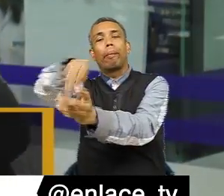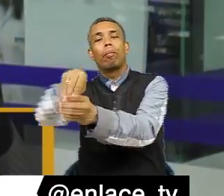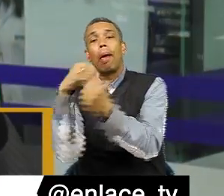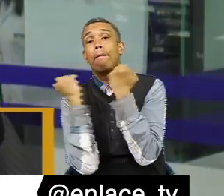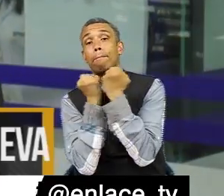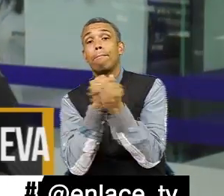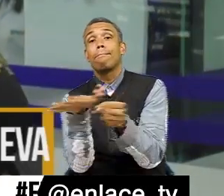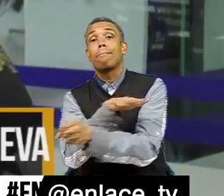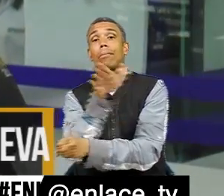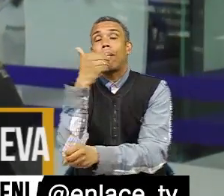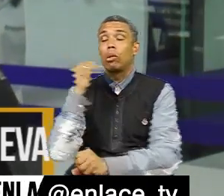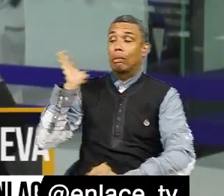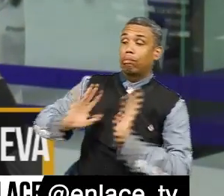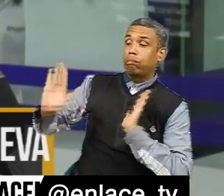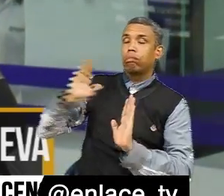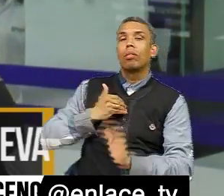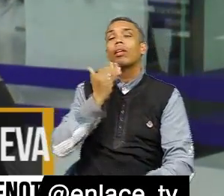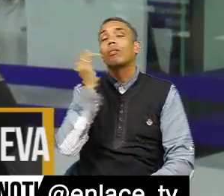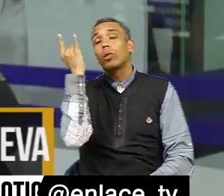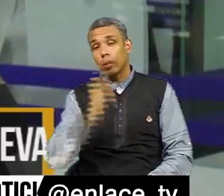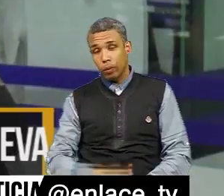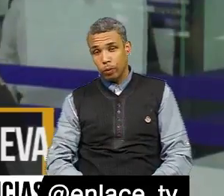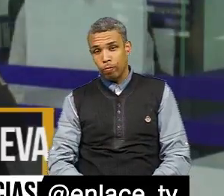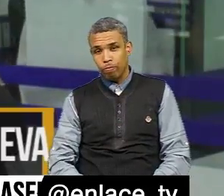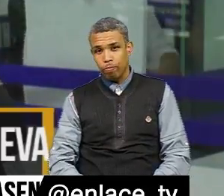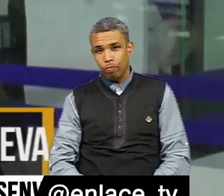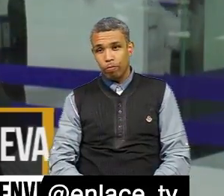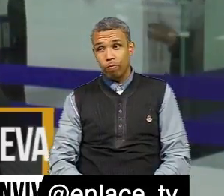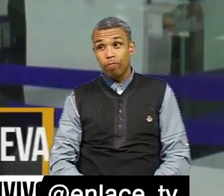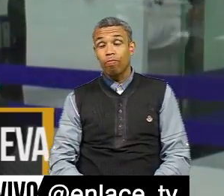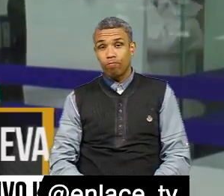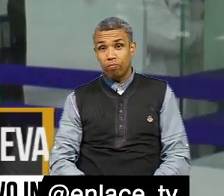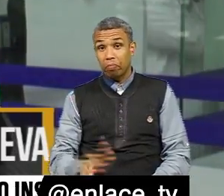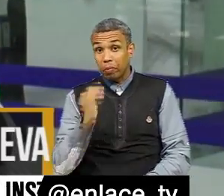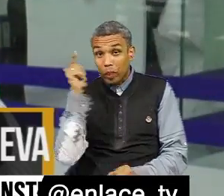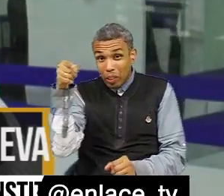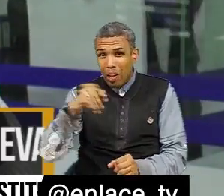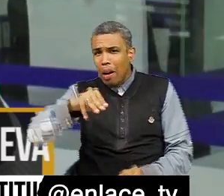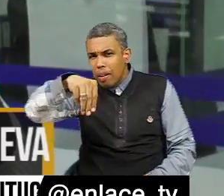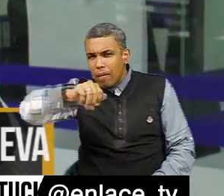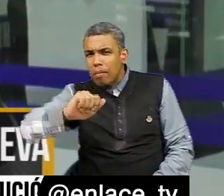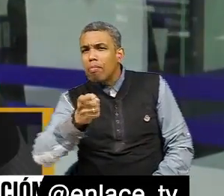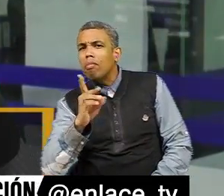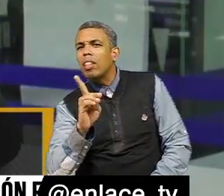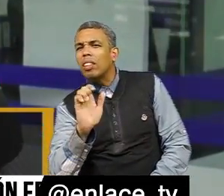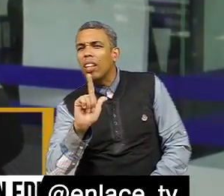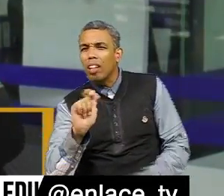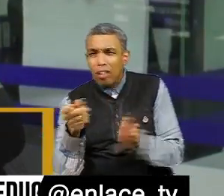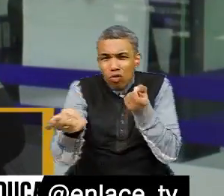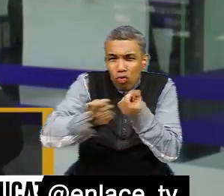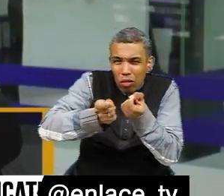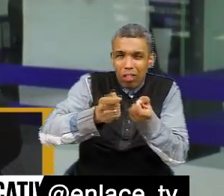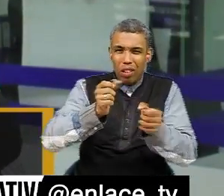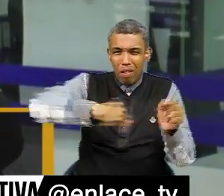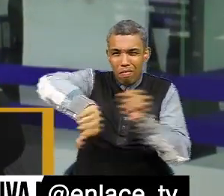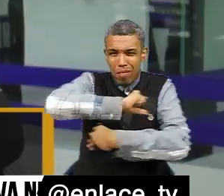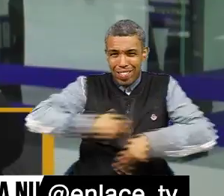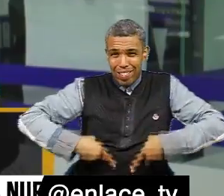servicios de la clínica San José, queda la opción de la clínica Magdalena por lo que es urgencia, hospitalización, cirugías, maternas.